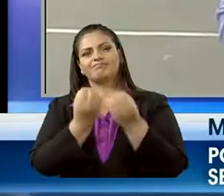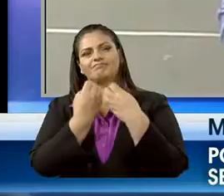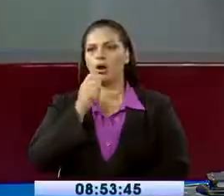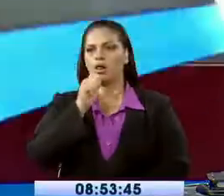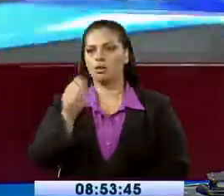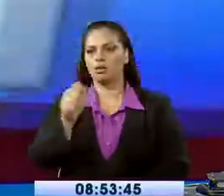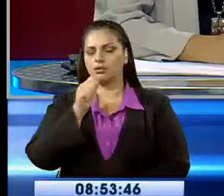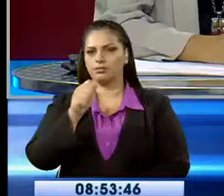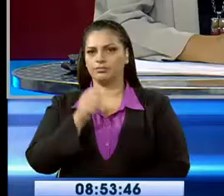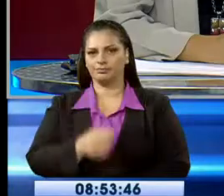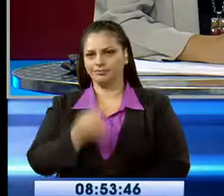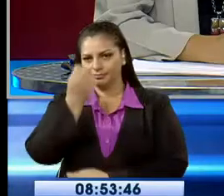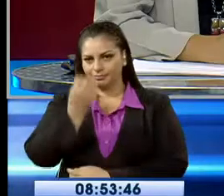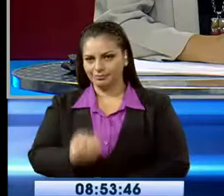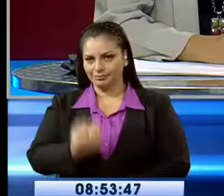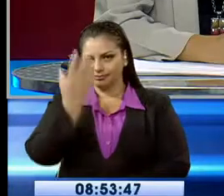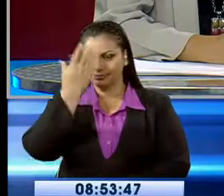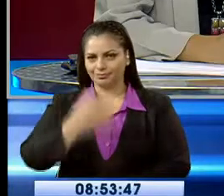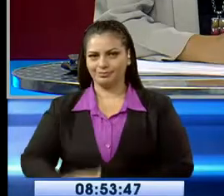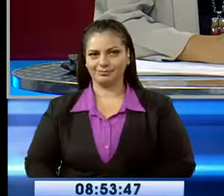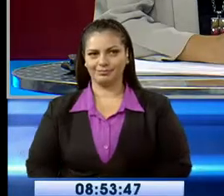ahora vamos con... César, buen día.